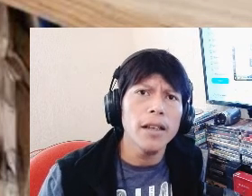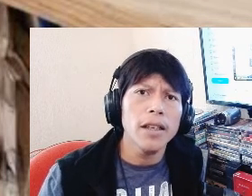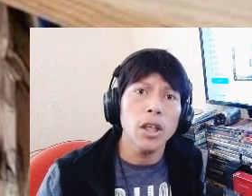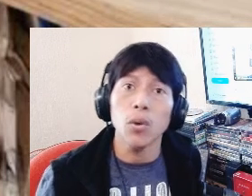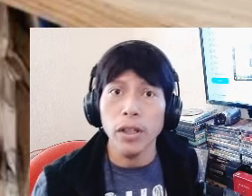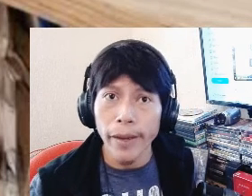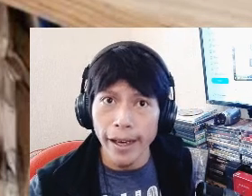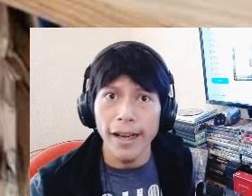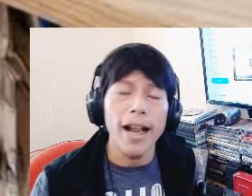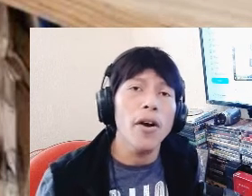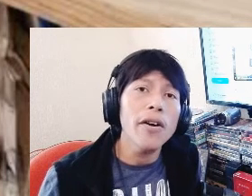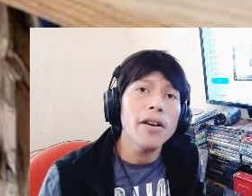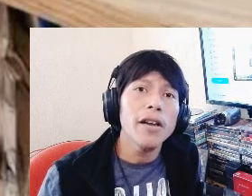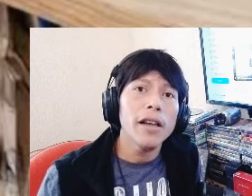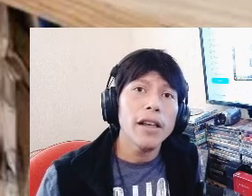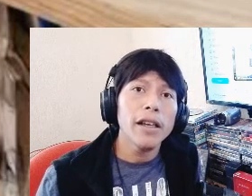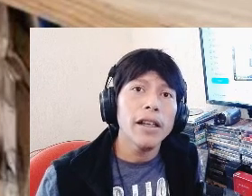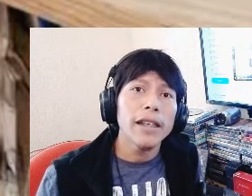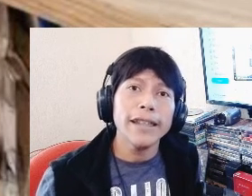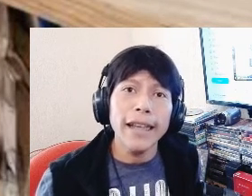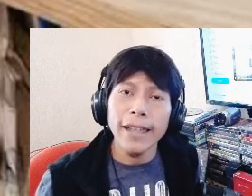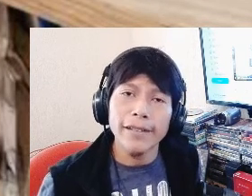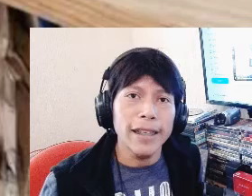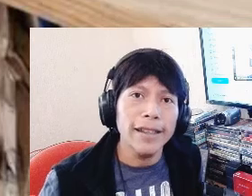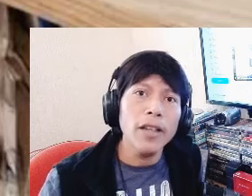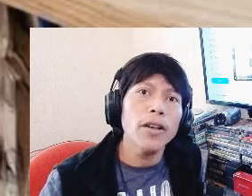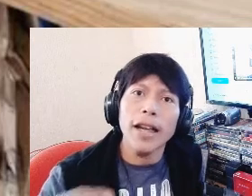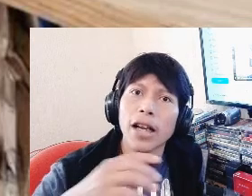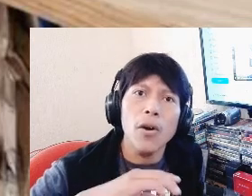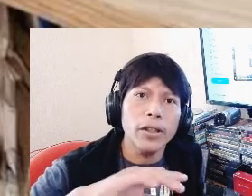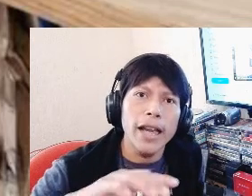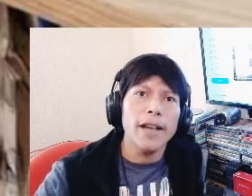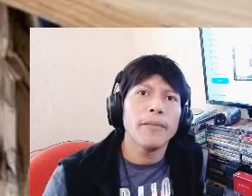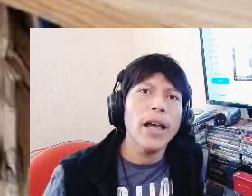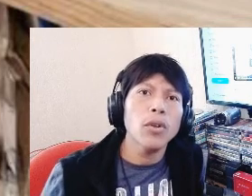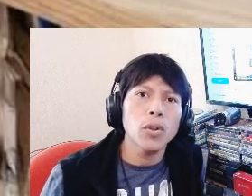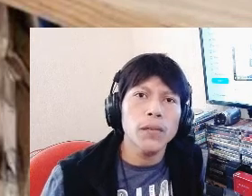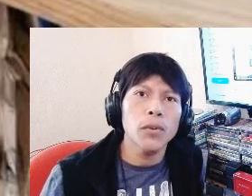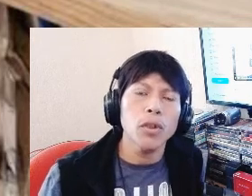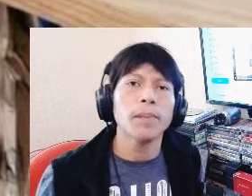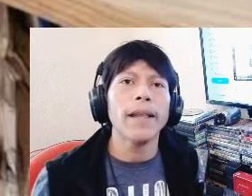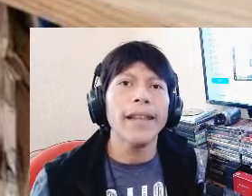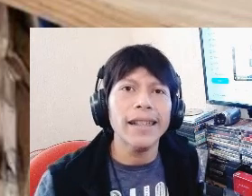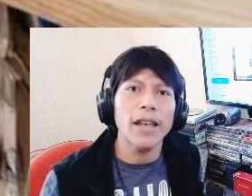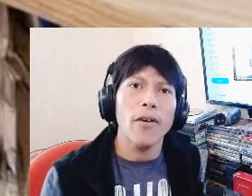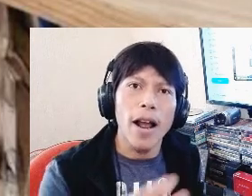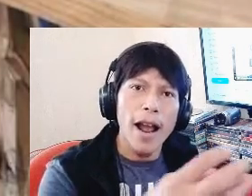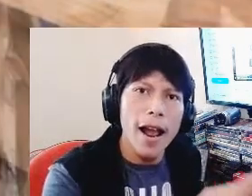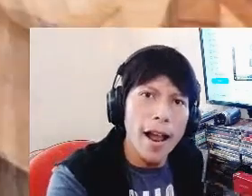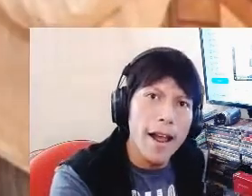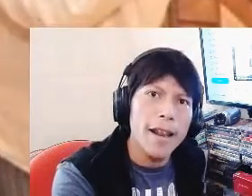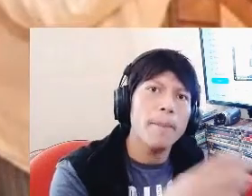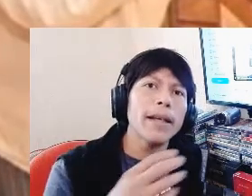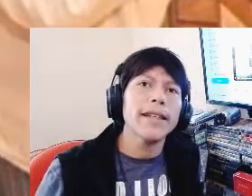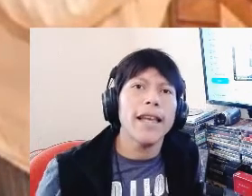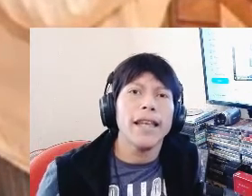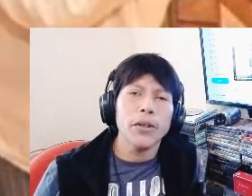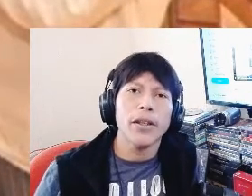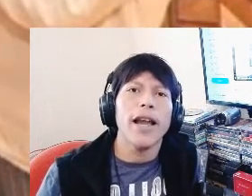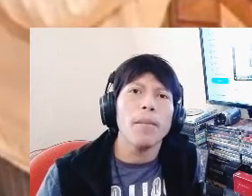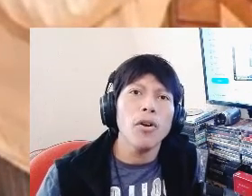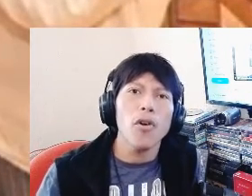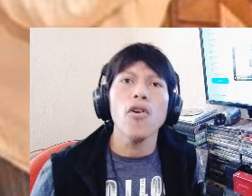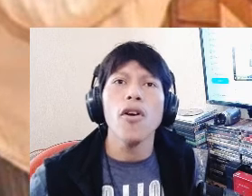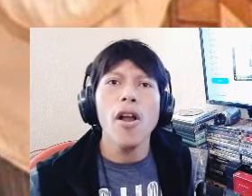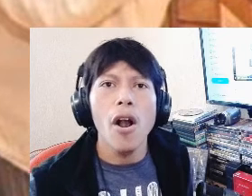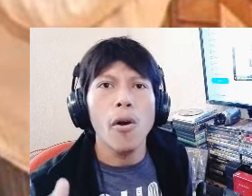frutal, inclusive cacao? Y ya estando el cacao ya dando sus frutos, vendérselo a la empresa del hijo